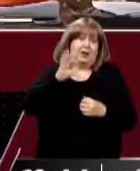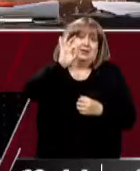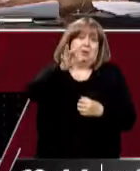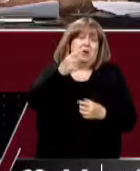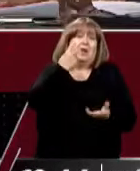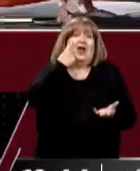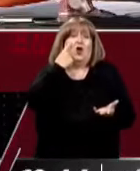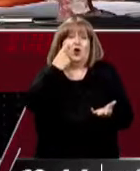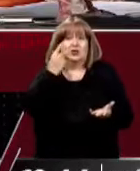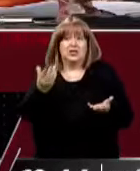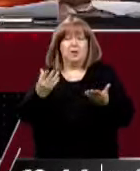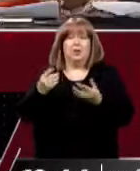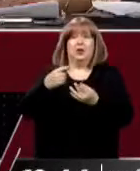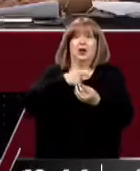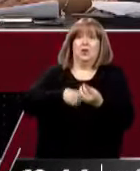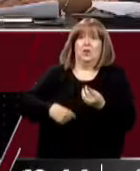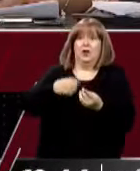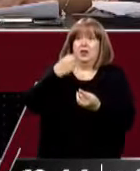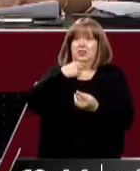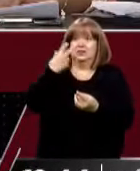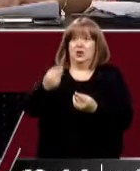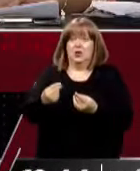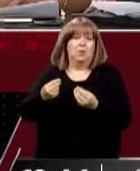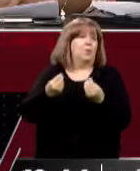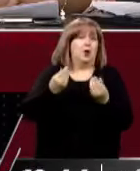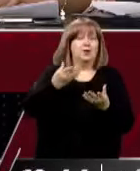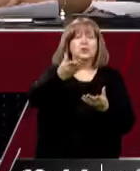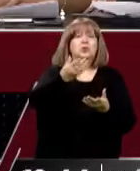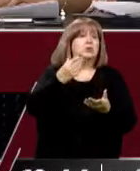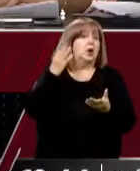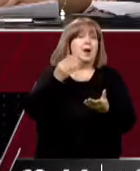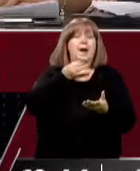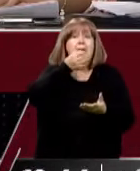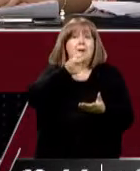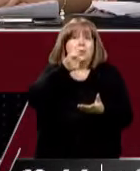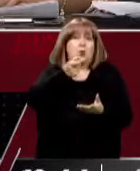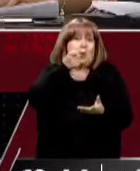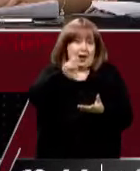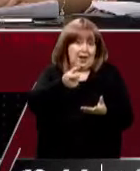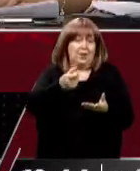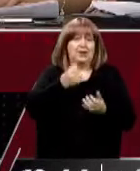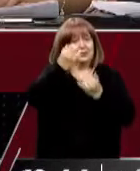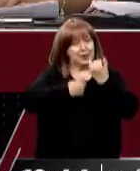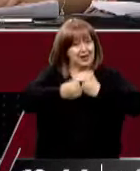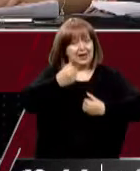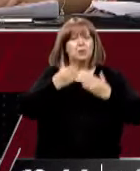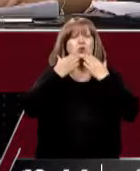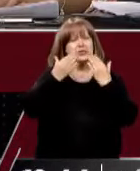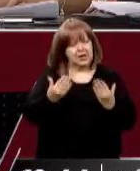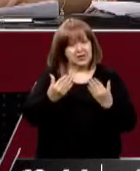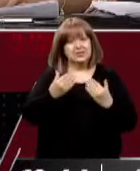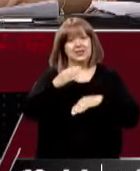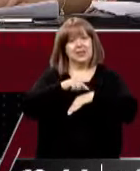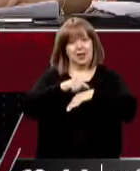esto que hoy revolucionó, ¿no? Los títulos y demás, bueno, también escuchar cuál era la postura. Así que muchísimas gracias por este